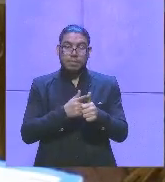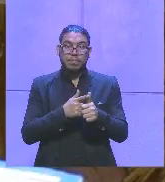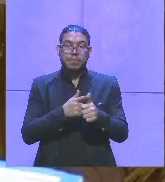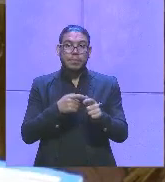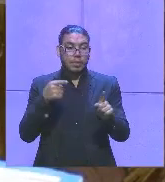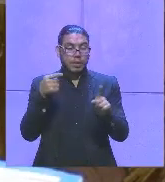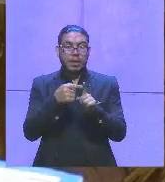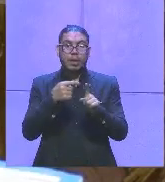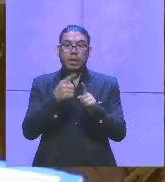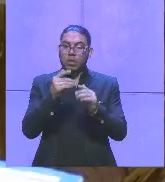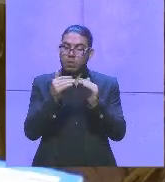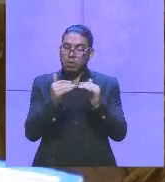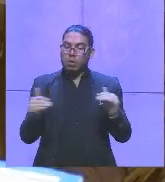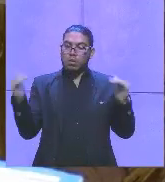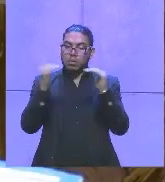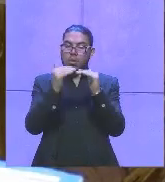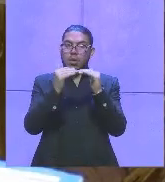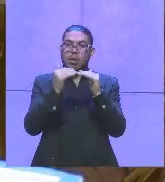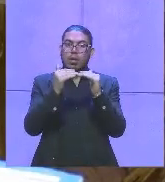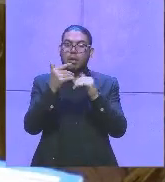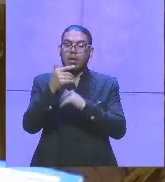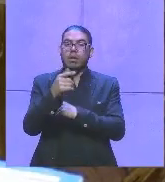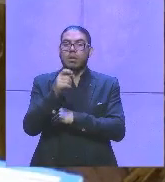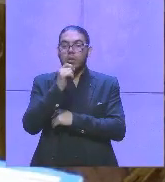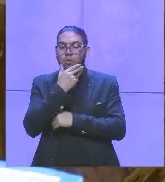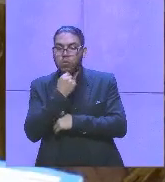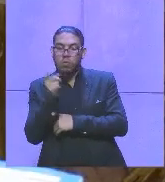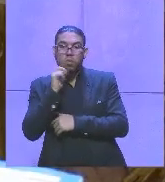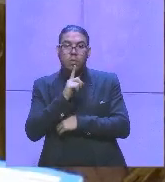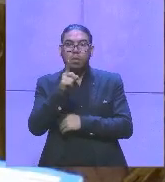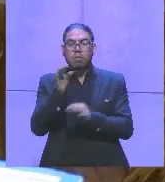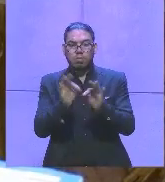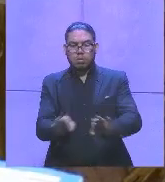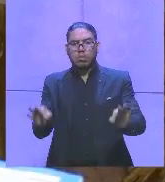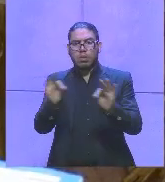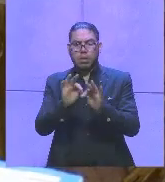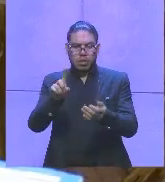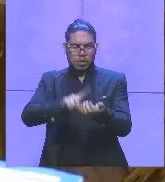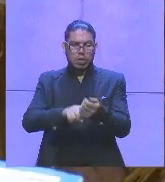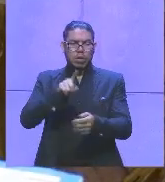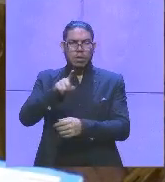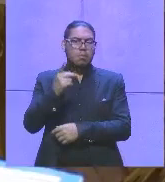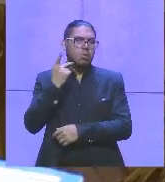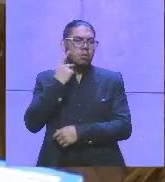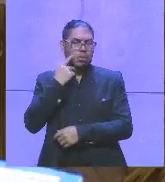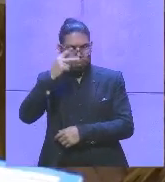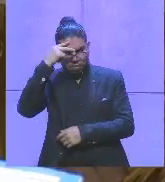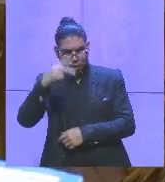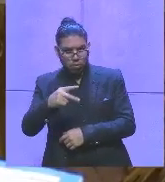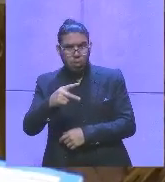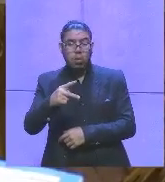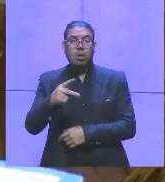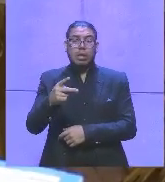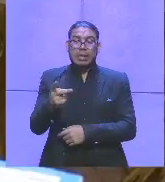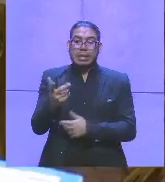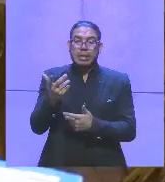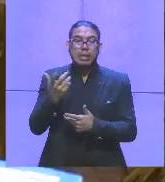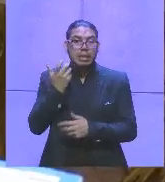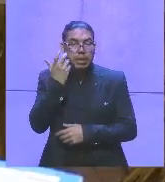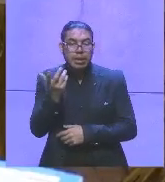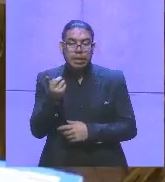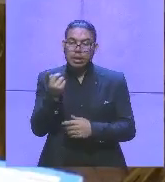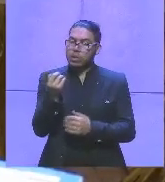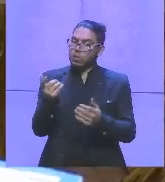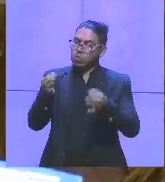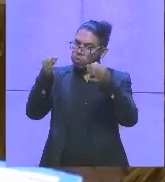que la paridad de género se ha convertido en un principio fundamental en el sistema político mexicano que busca garantizar la